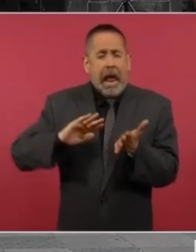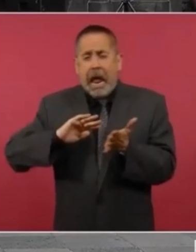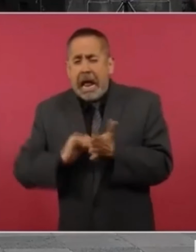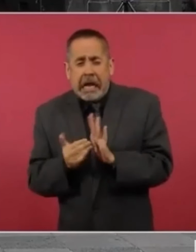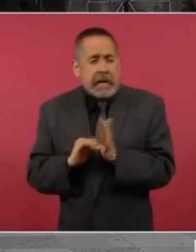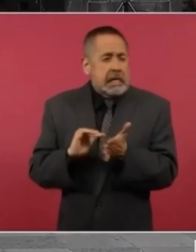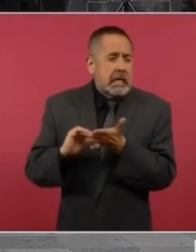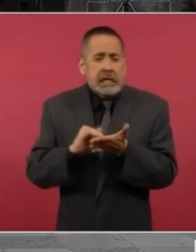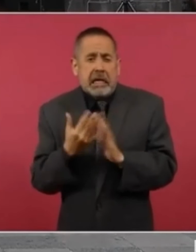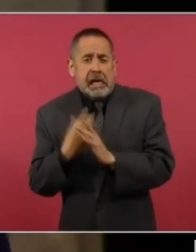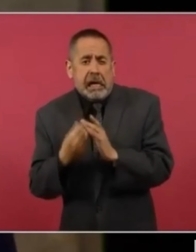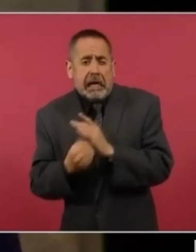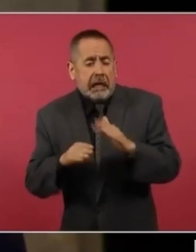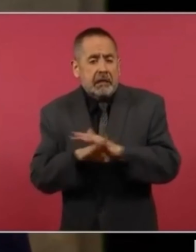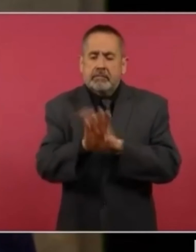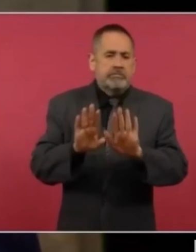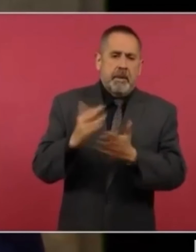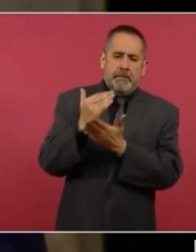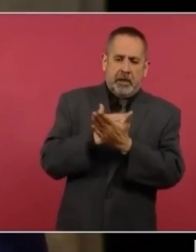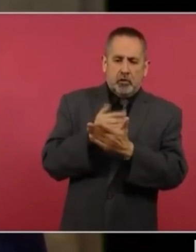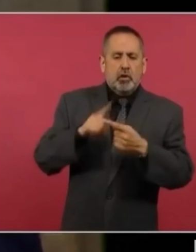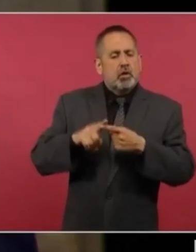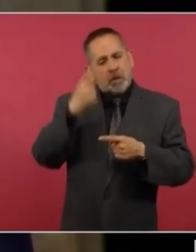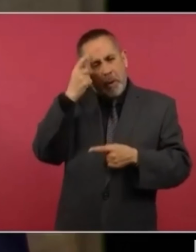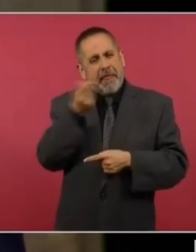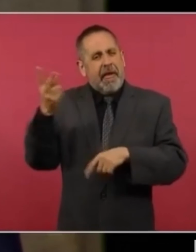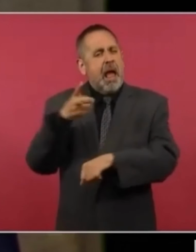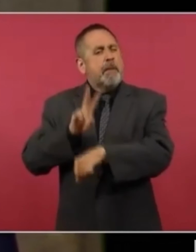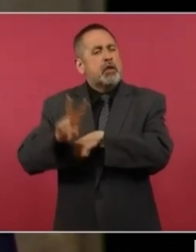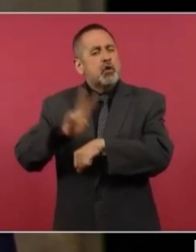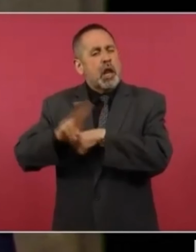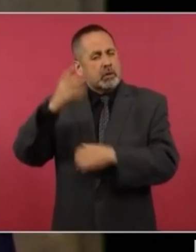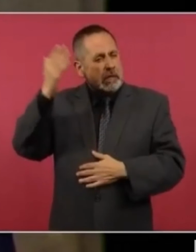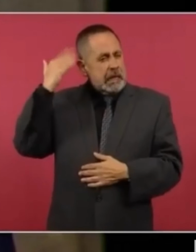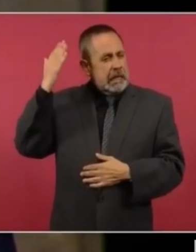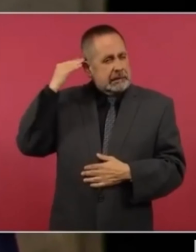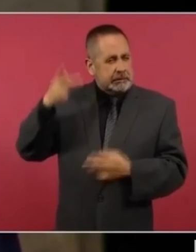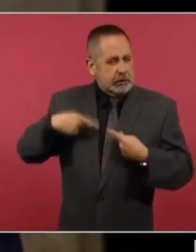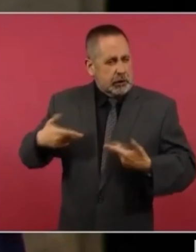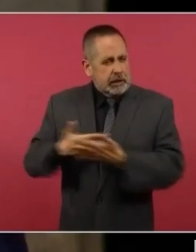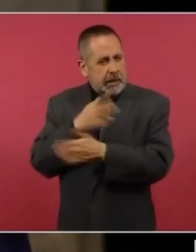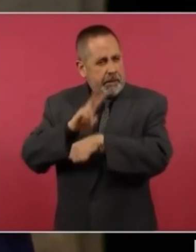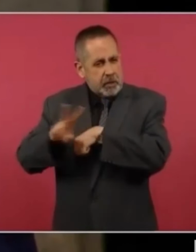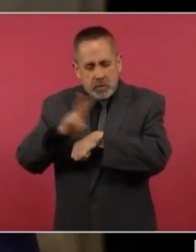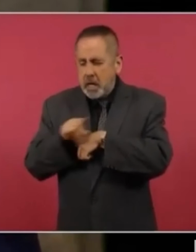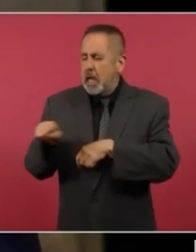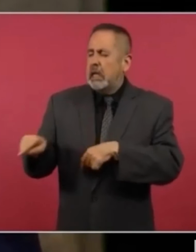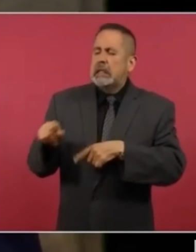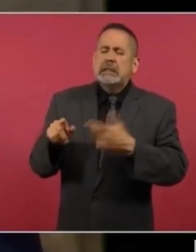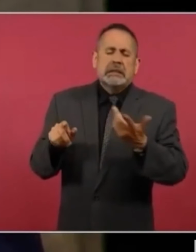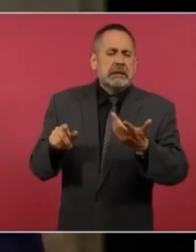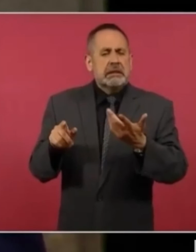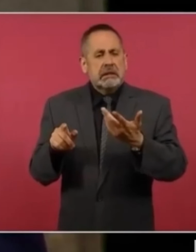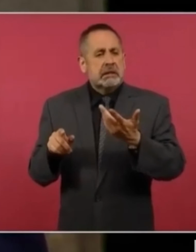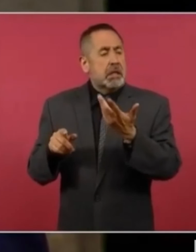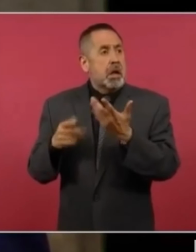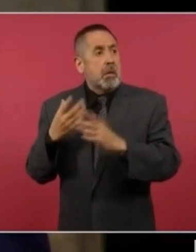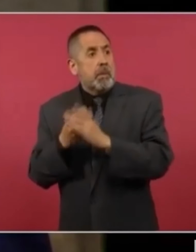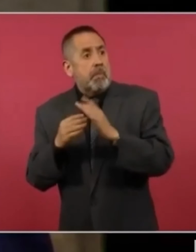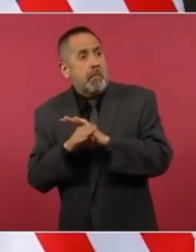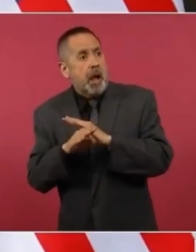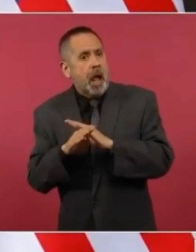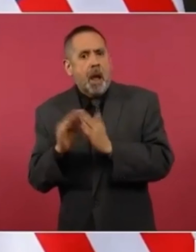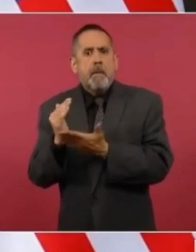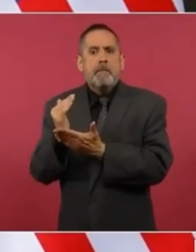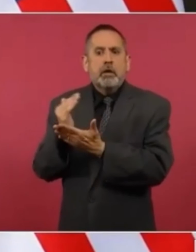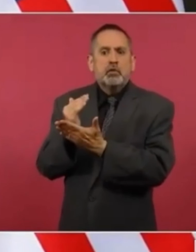frontera. Los venezolanos trataban de entrar al país. El número de venezolanos ha bajado